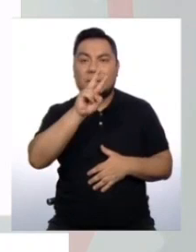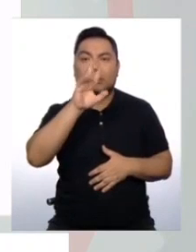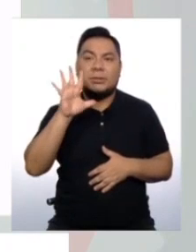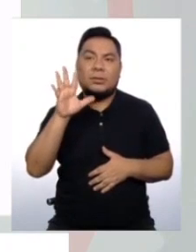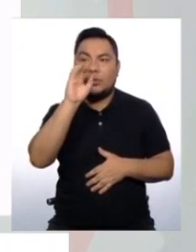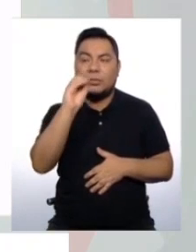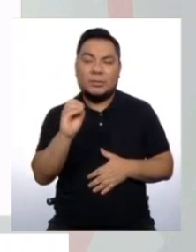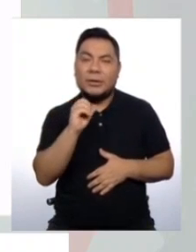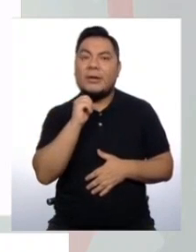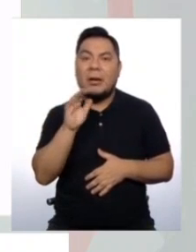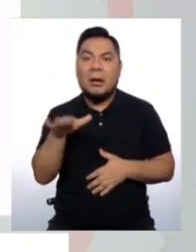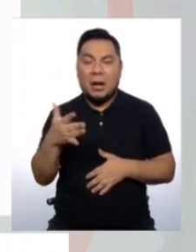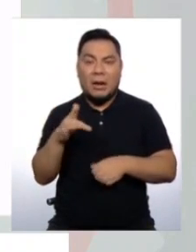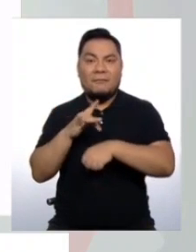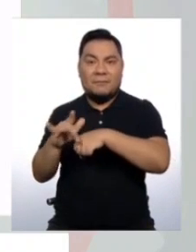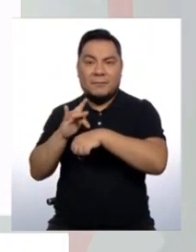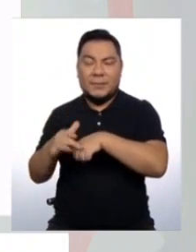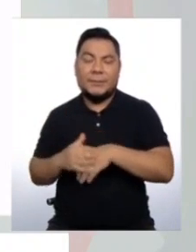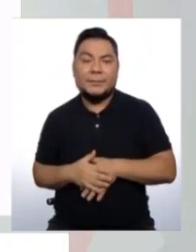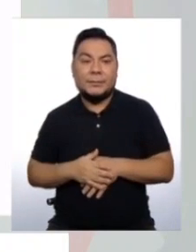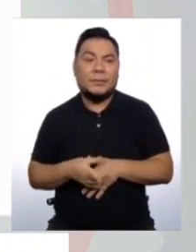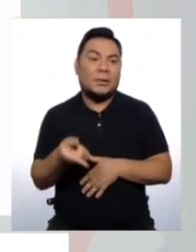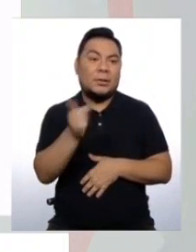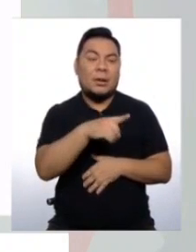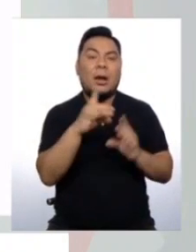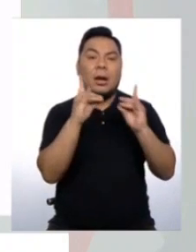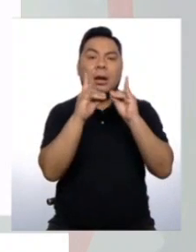25%. Y en camas UCI,